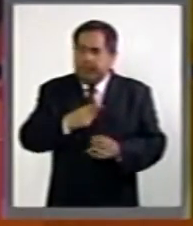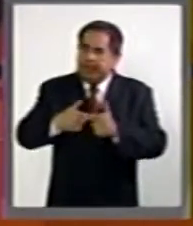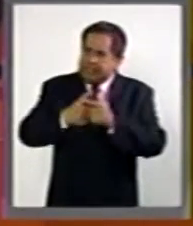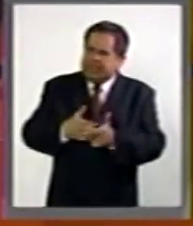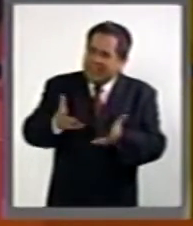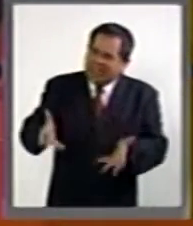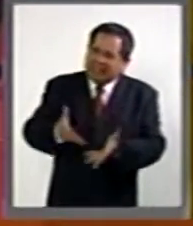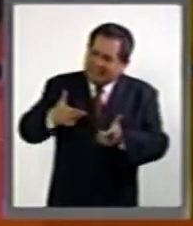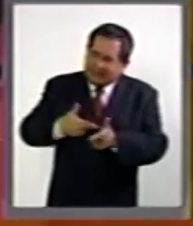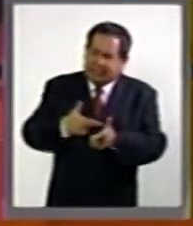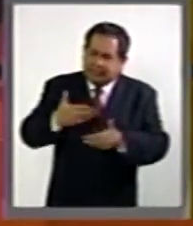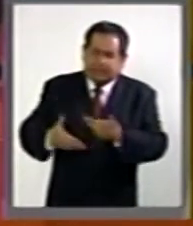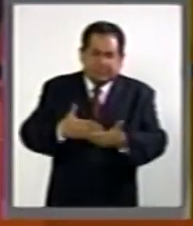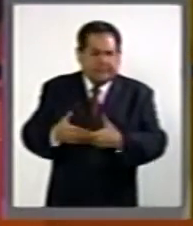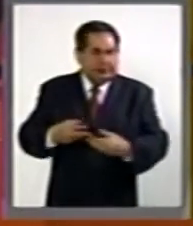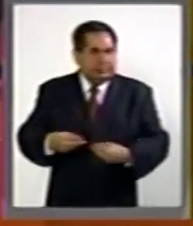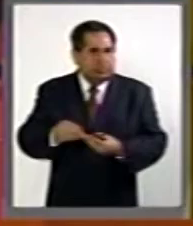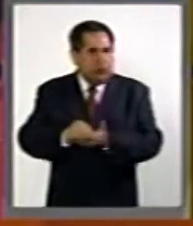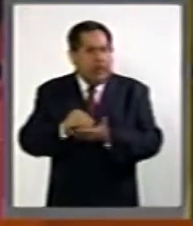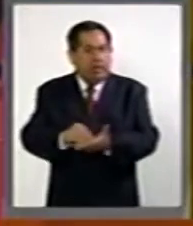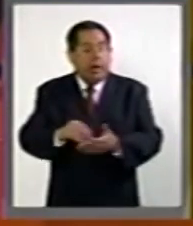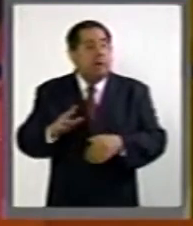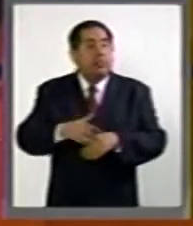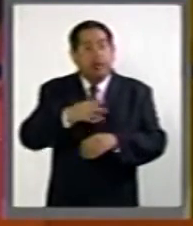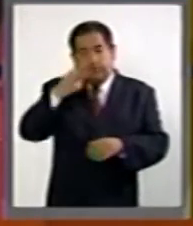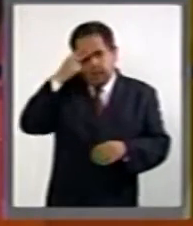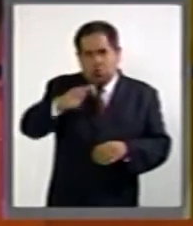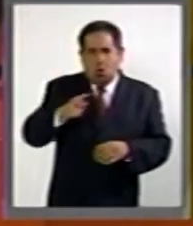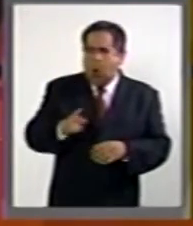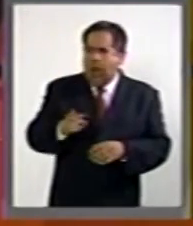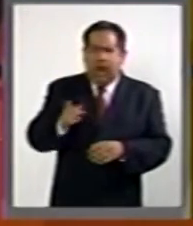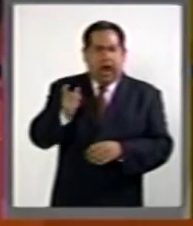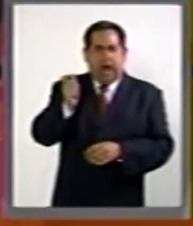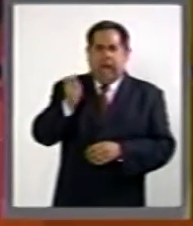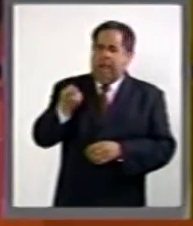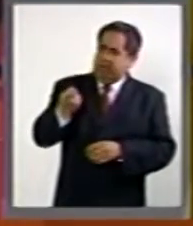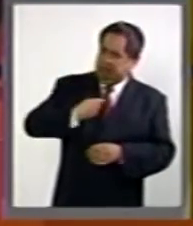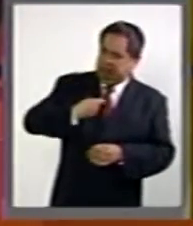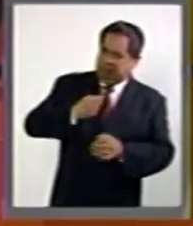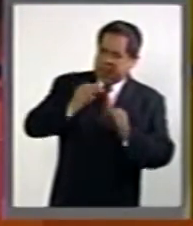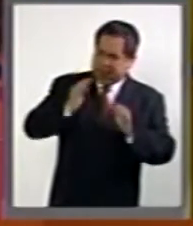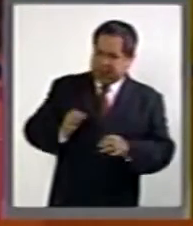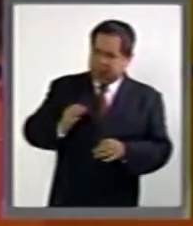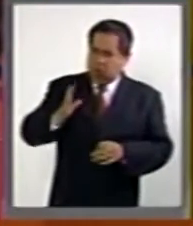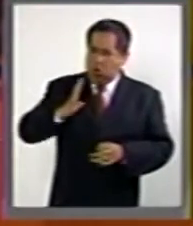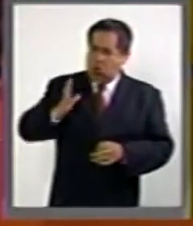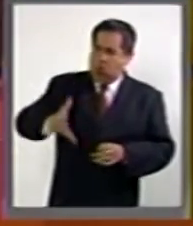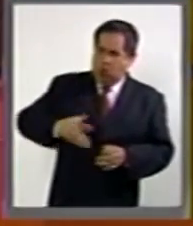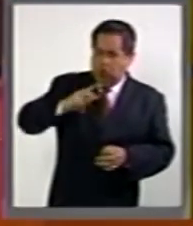viviendo, porque México tiene una identidad de la cual sentirse